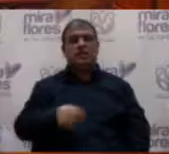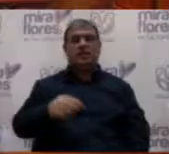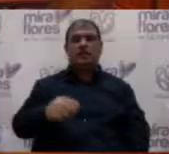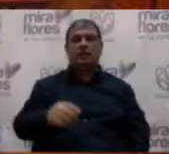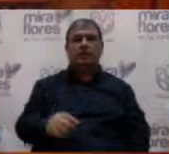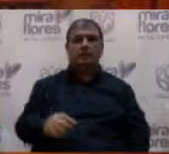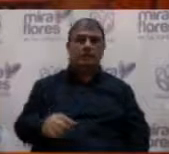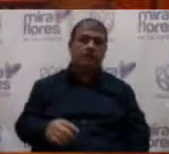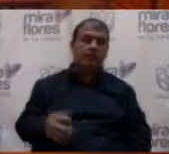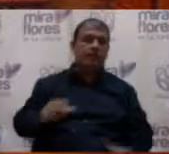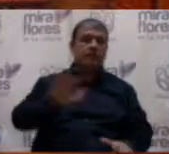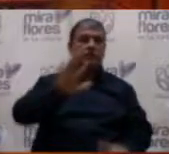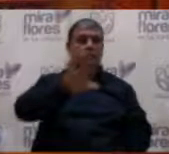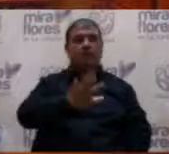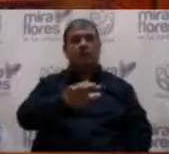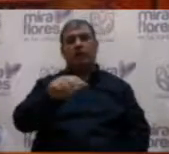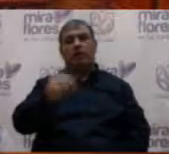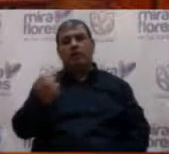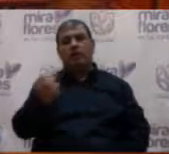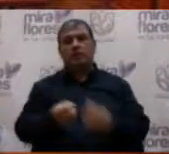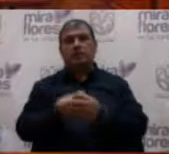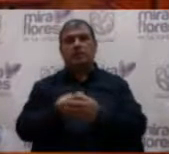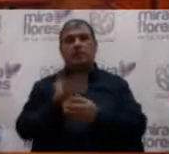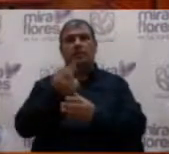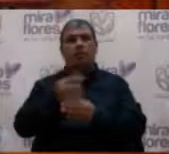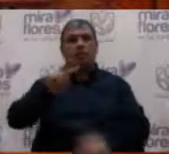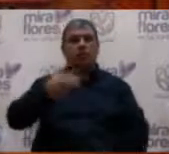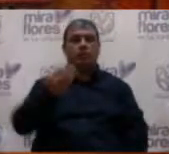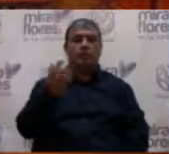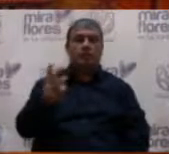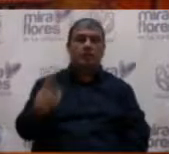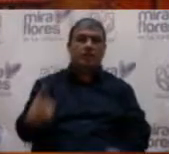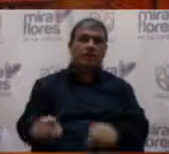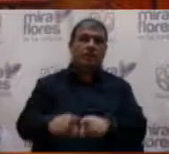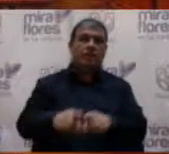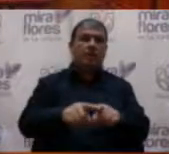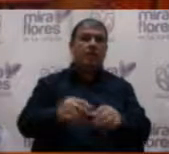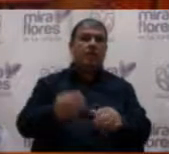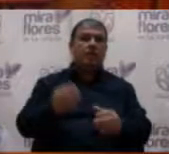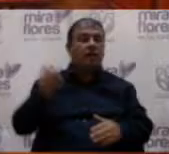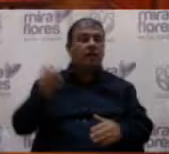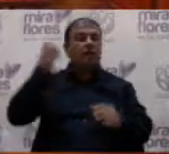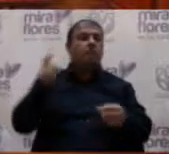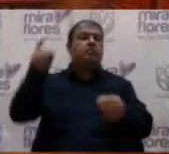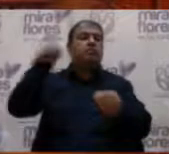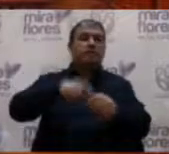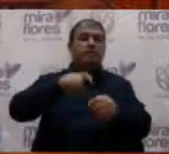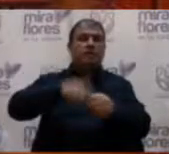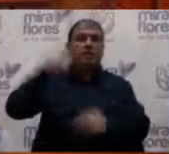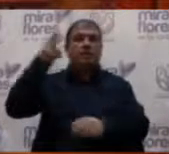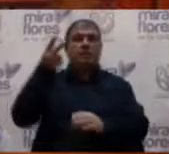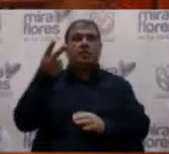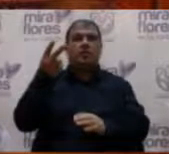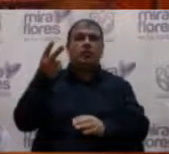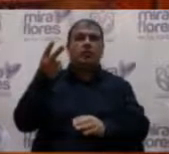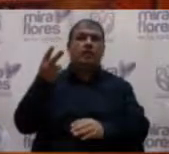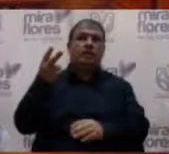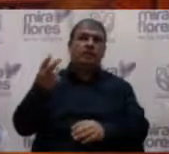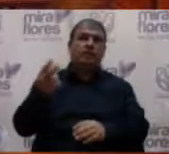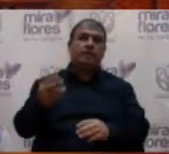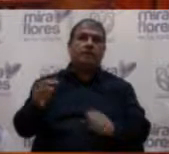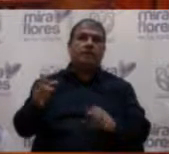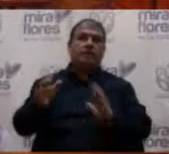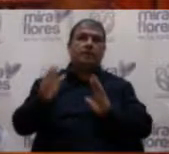China, del 5 al 10 de septiembre del 2016, inclusive, a fin que participe en la segunda edición anual